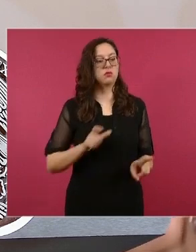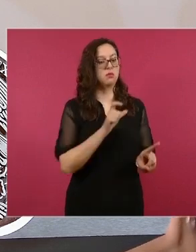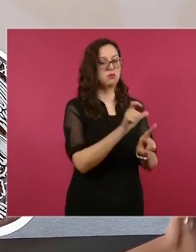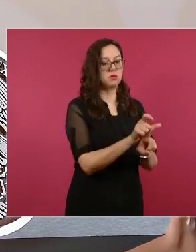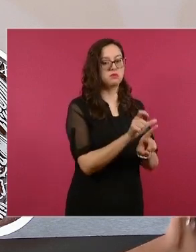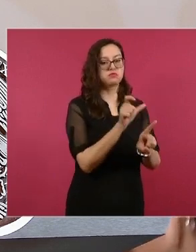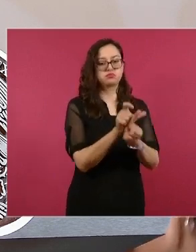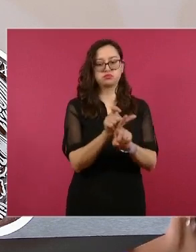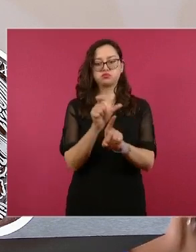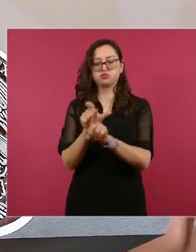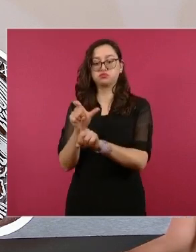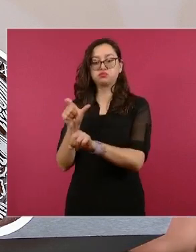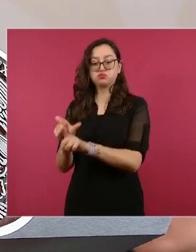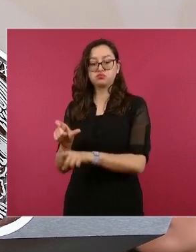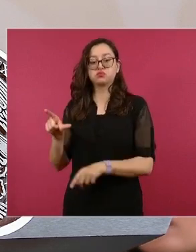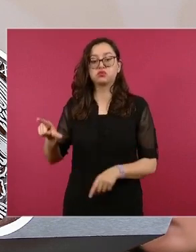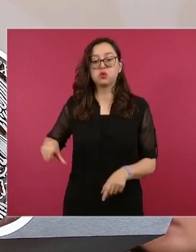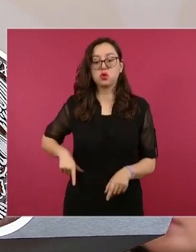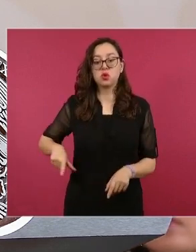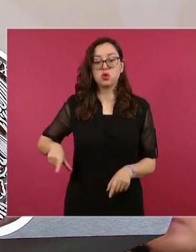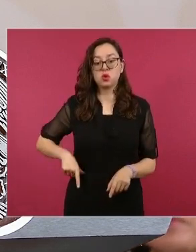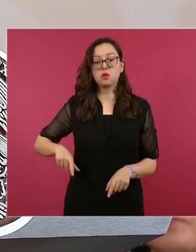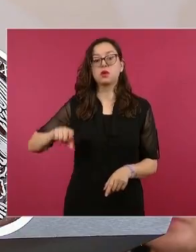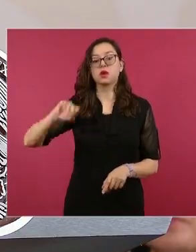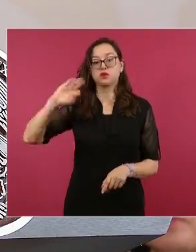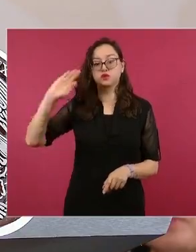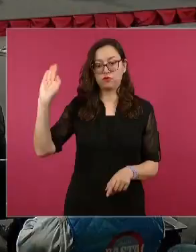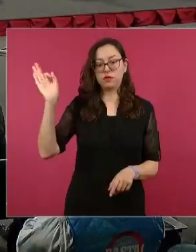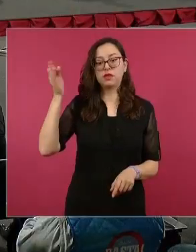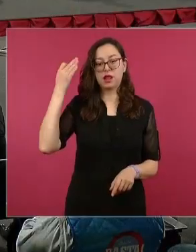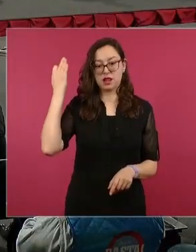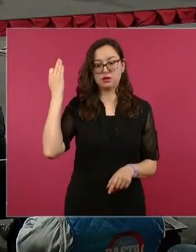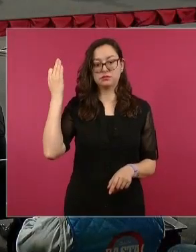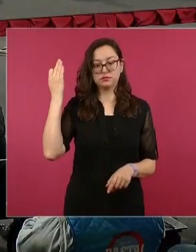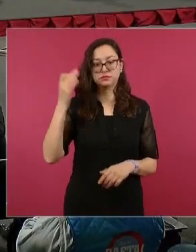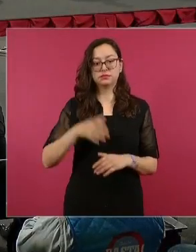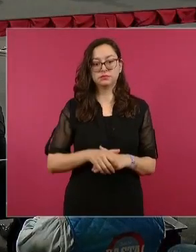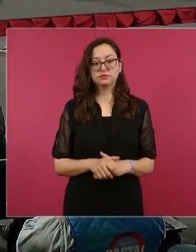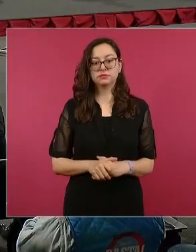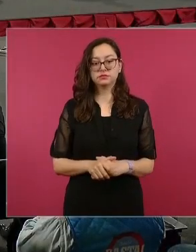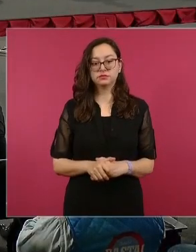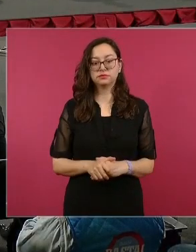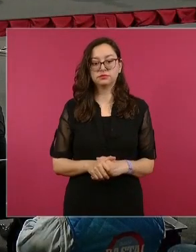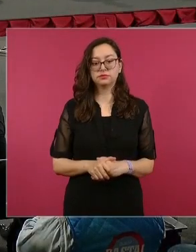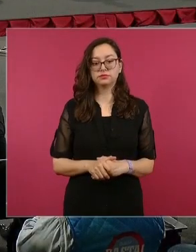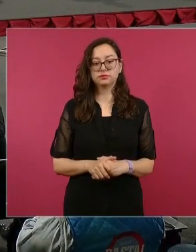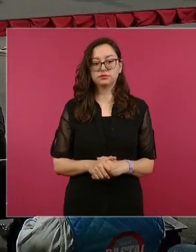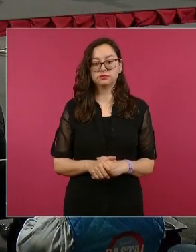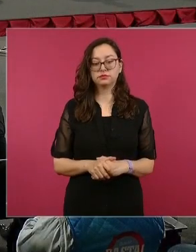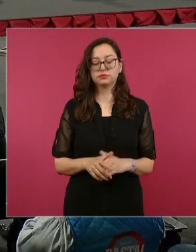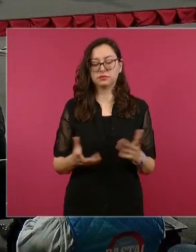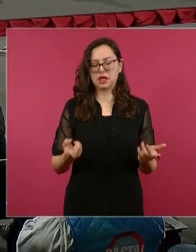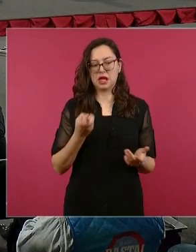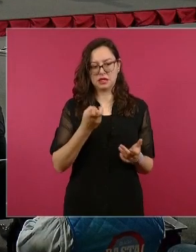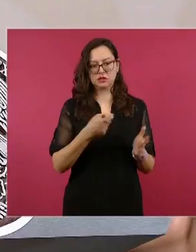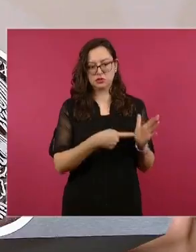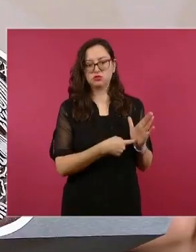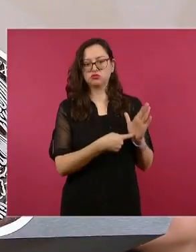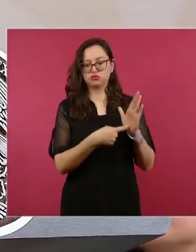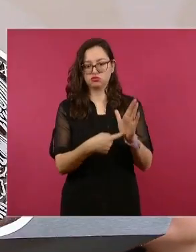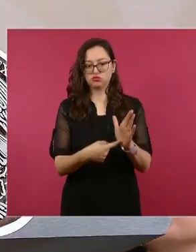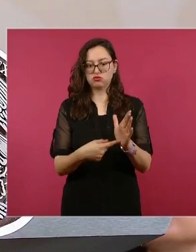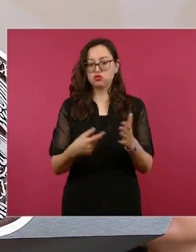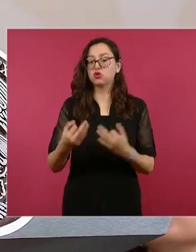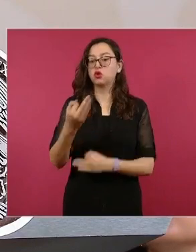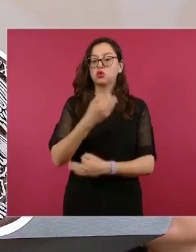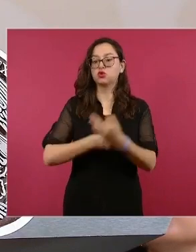El Gobierno federal, está ahí, la habíamos pasado. Está bien. El Gobierno federal está